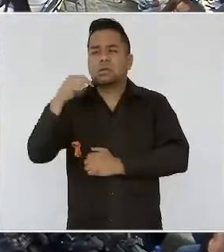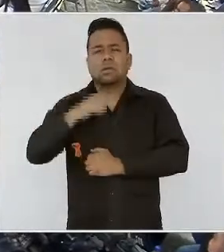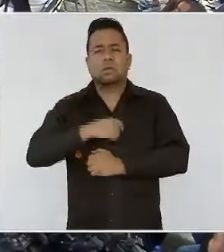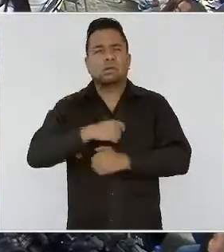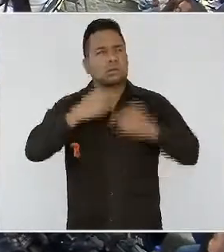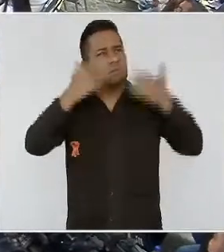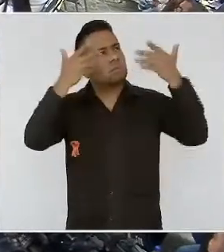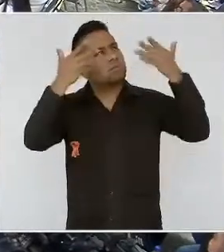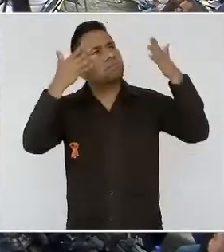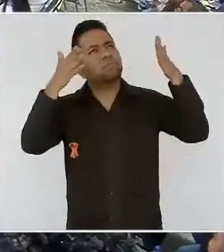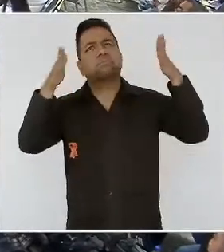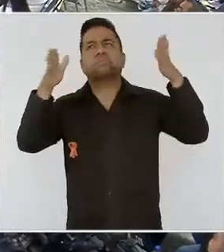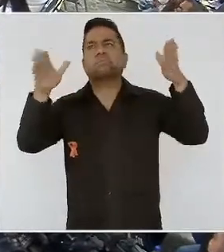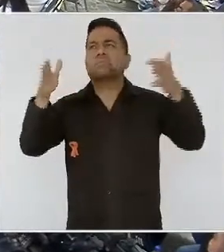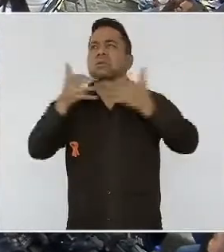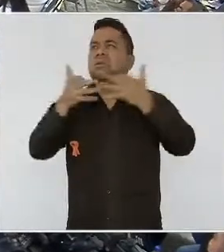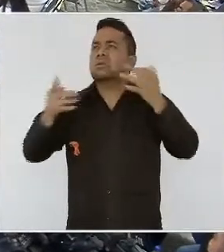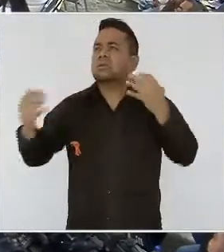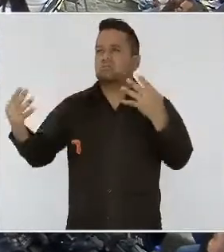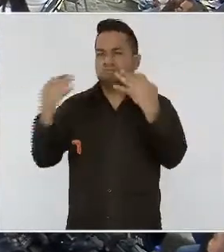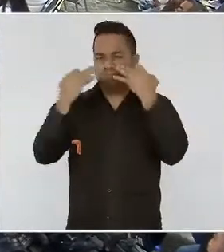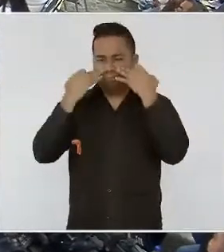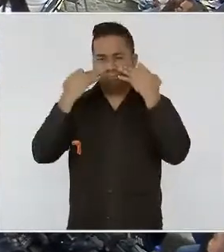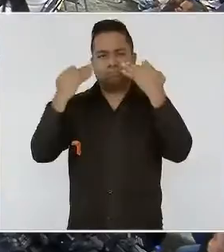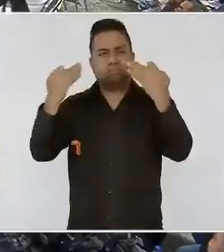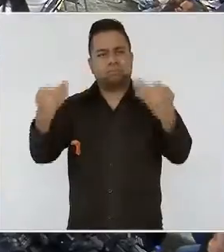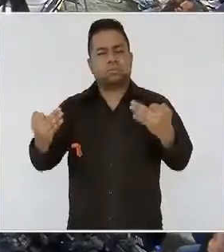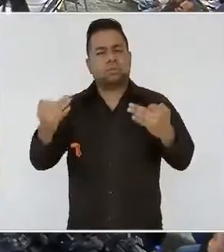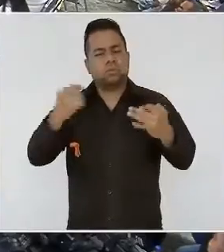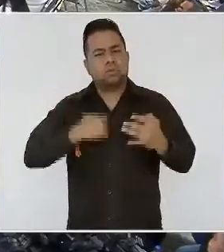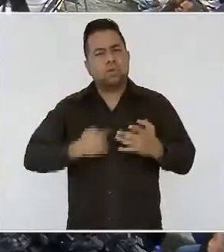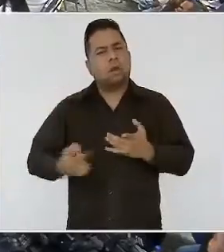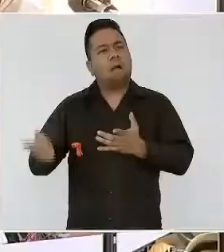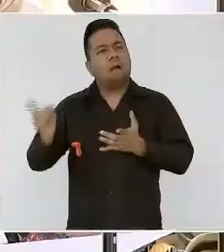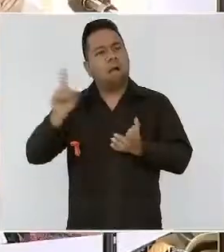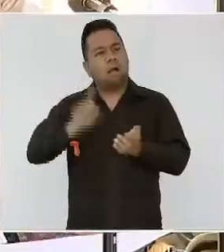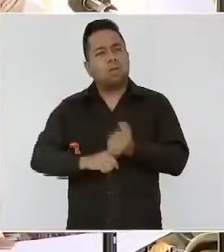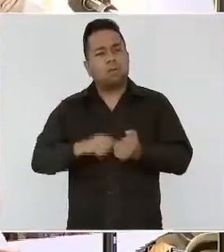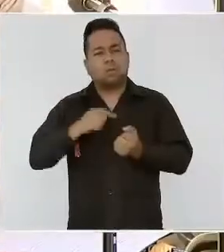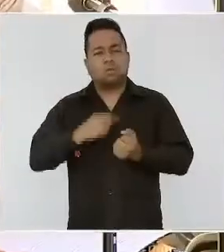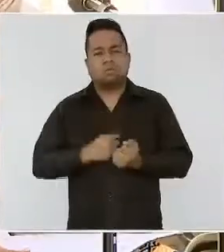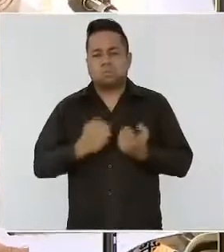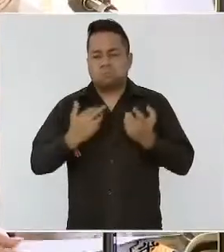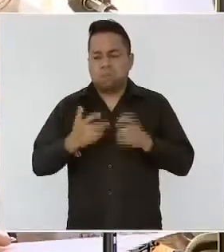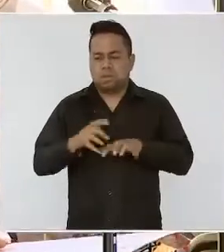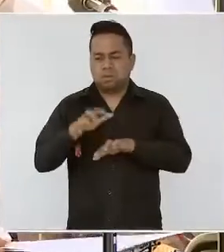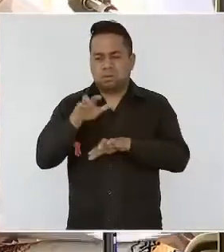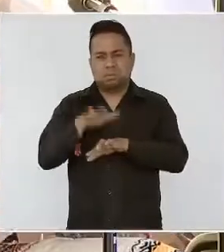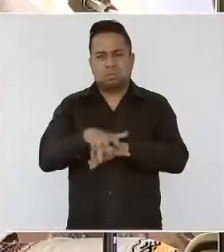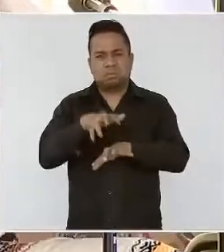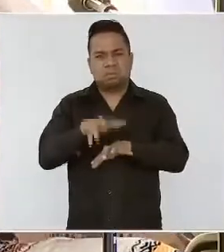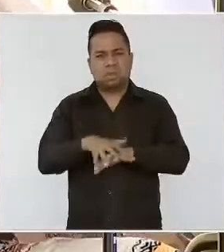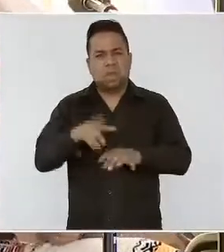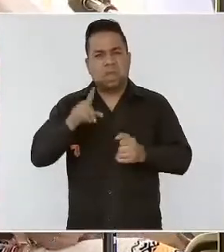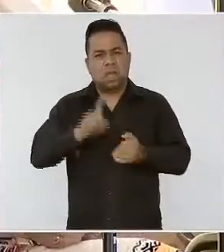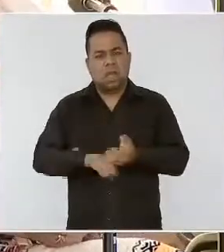duda y desnuda sumerjo los dedos y mis pies en el ocre